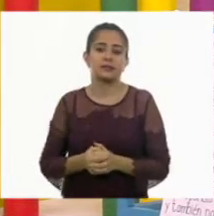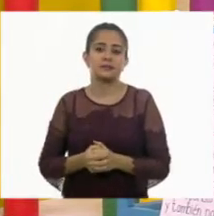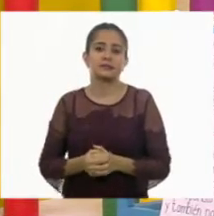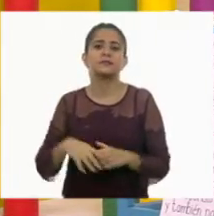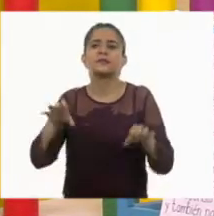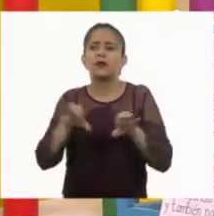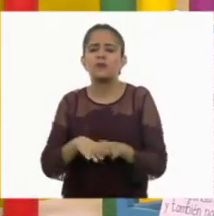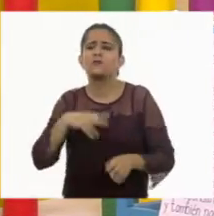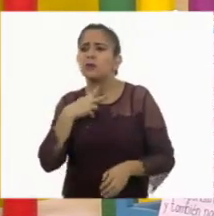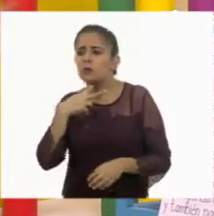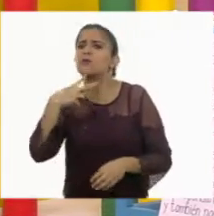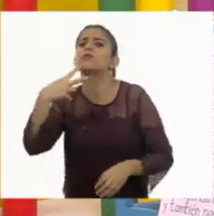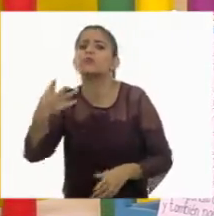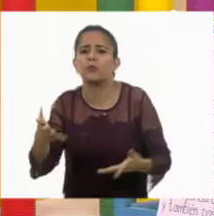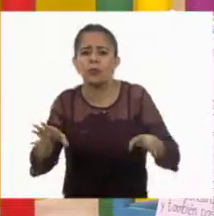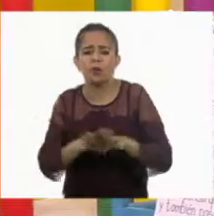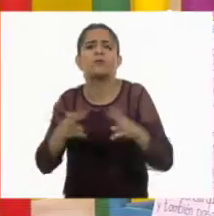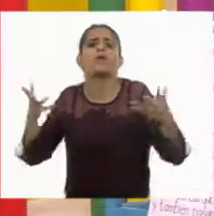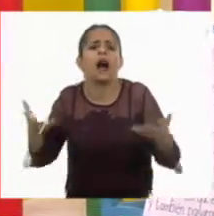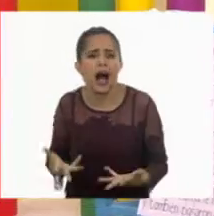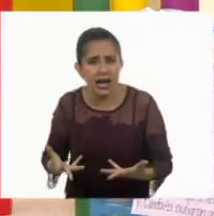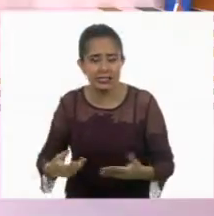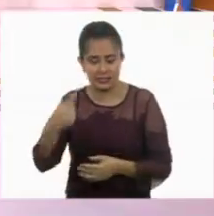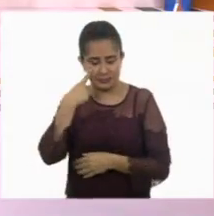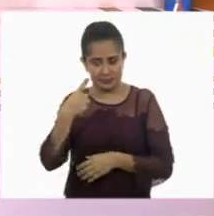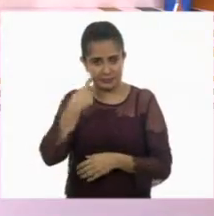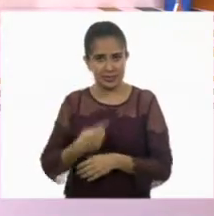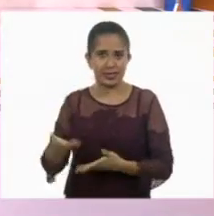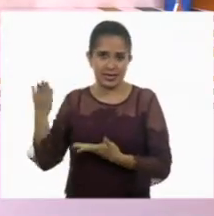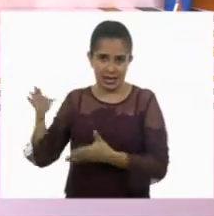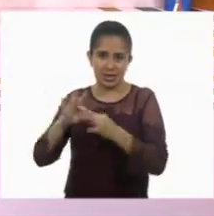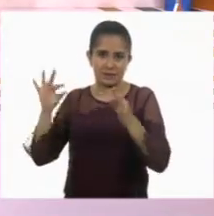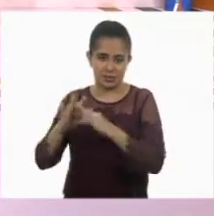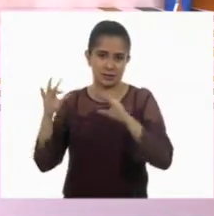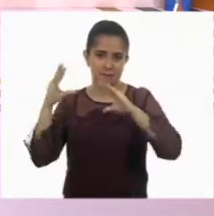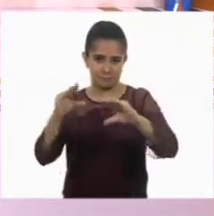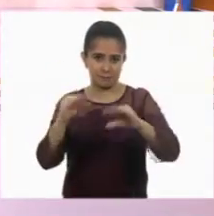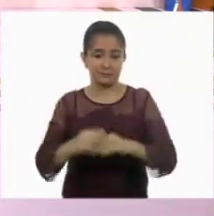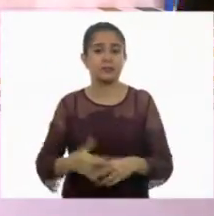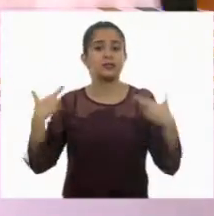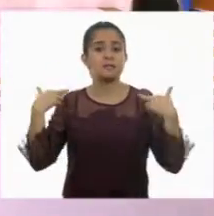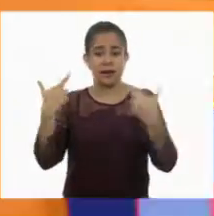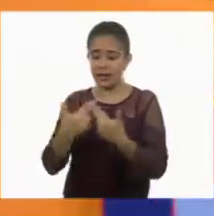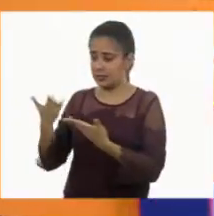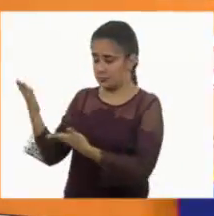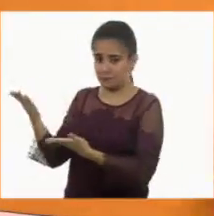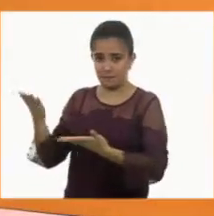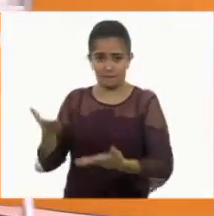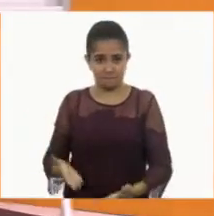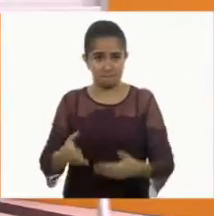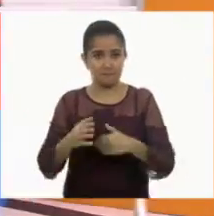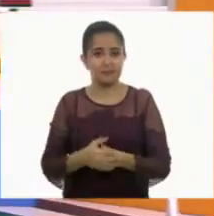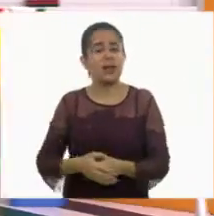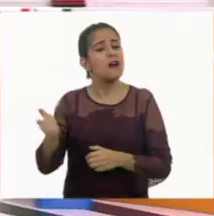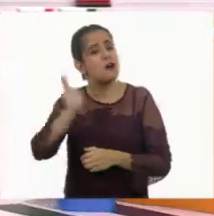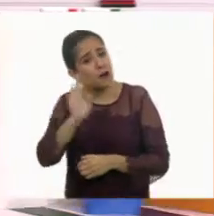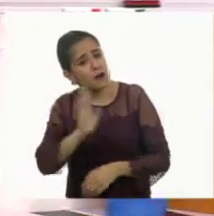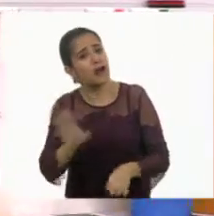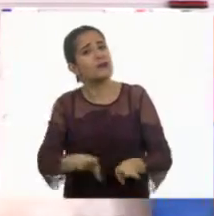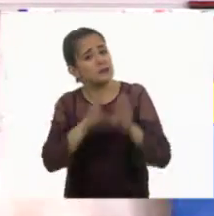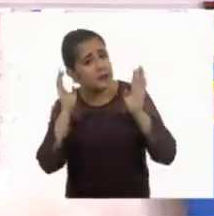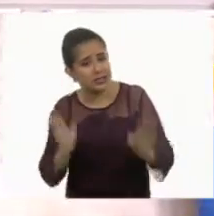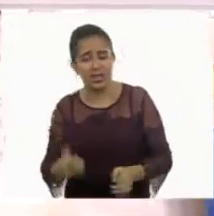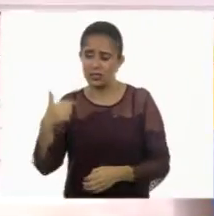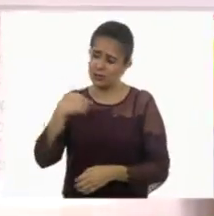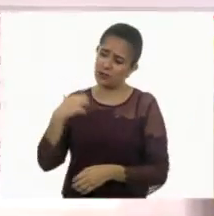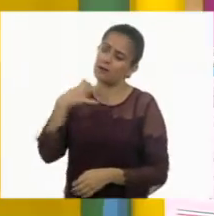qué entonación lo decimos? Y quiero que Ramiro se acerque hasta donde estamos para poder iniciar con las actividades del día de hoy. ¿Cómo estás? ¿Cómo estás? Yo